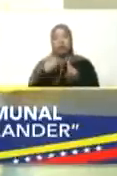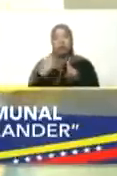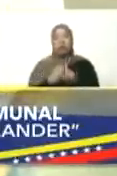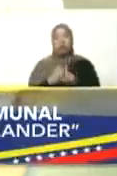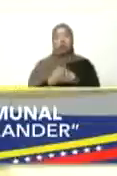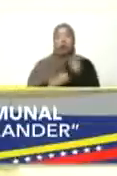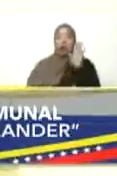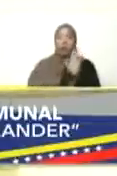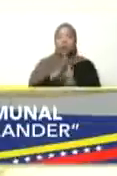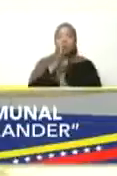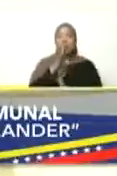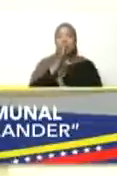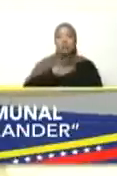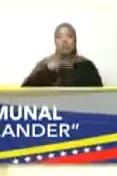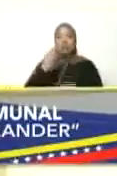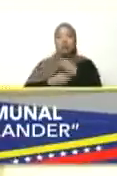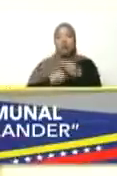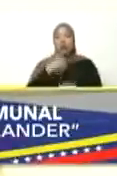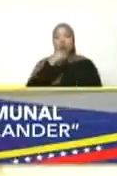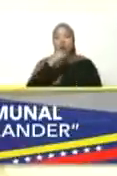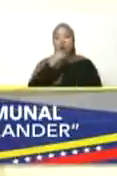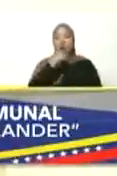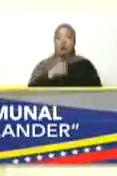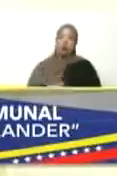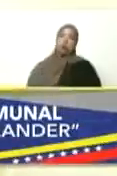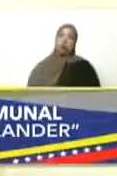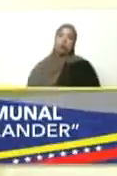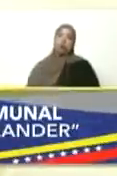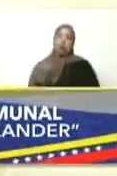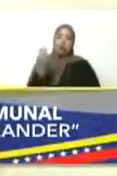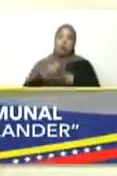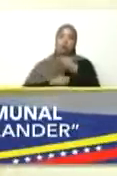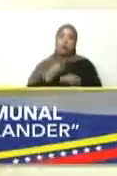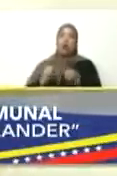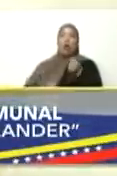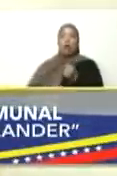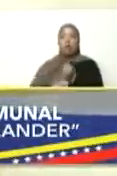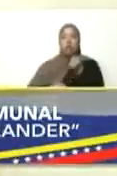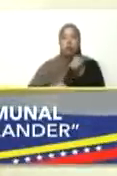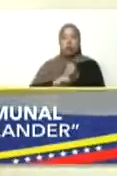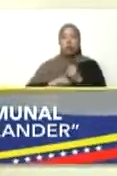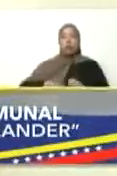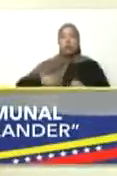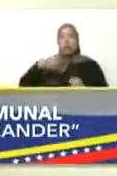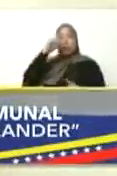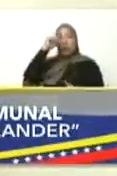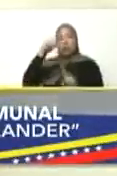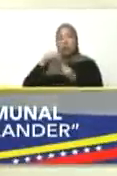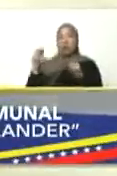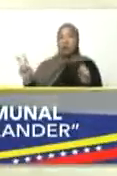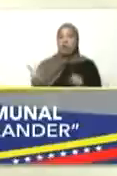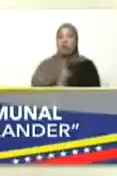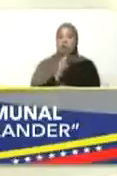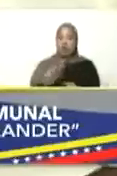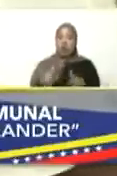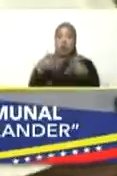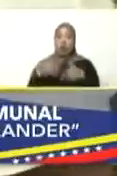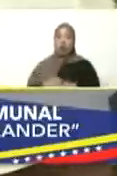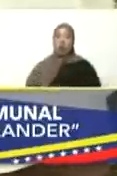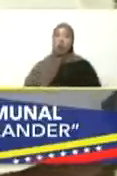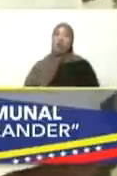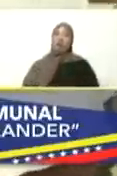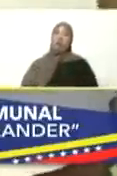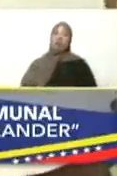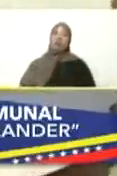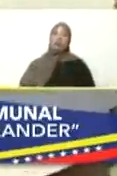poder avanzar y poder crecer, y sabemos y contamos que con su apoyo podemos lograr la victoria. Le